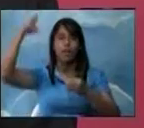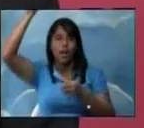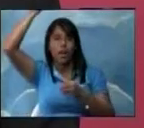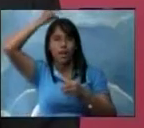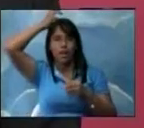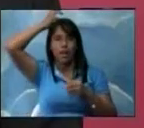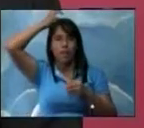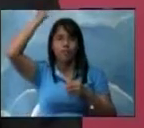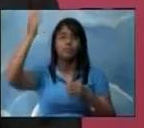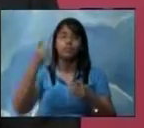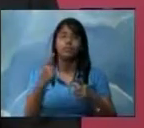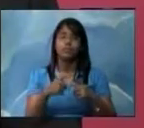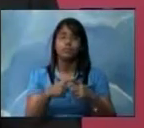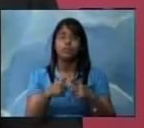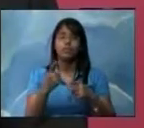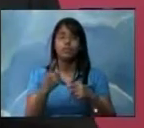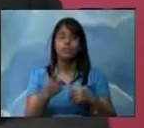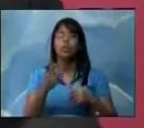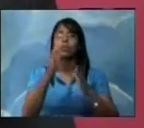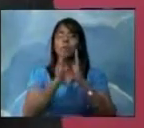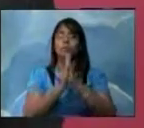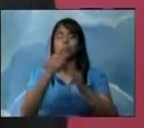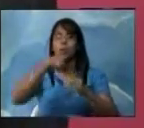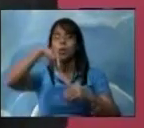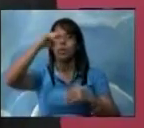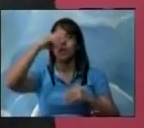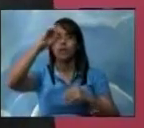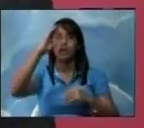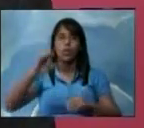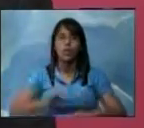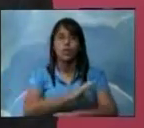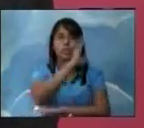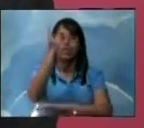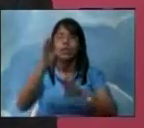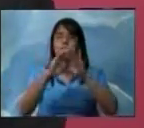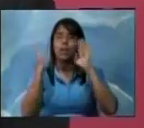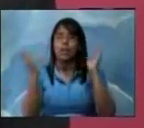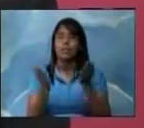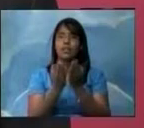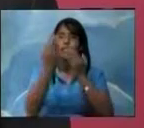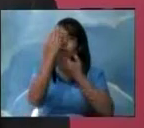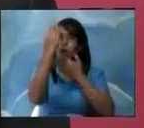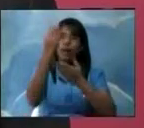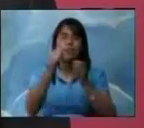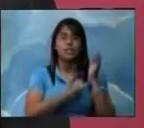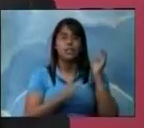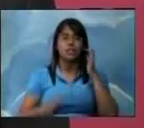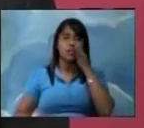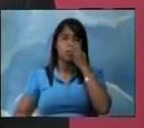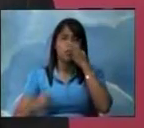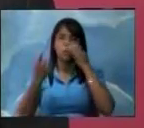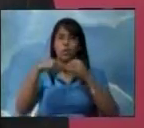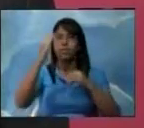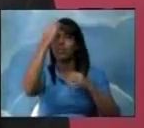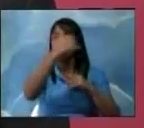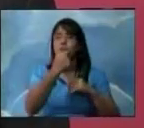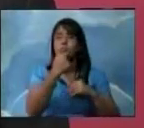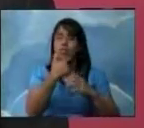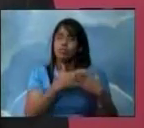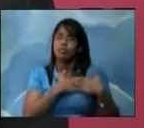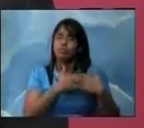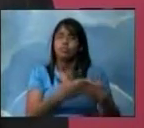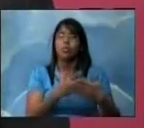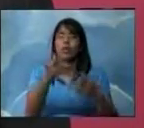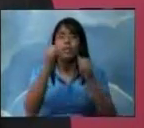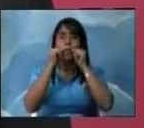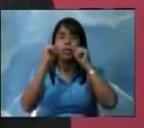la comida del rey. Oremos al Señor. Padre Dios del cielo y de la tierra, Te damos gracias, oh Señor, por este hermoso privilegio,